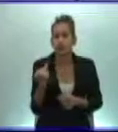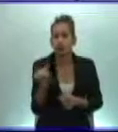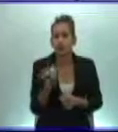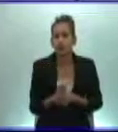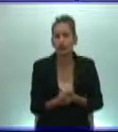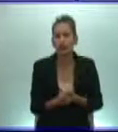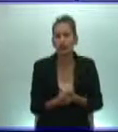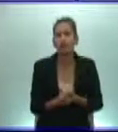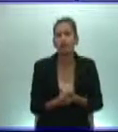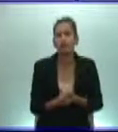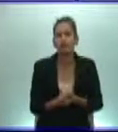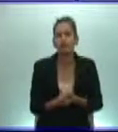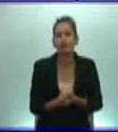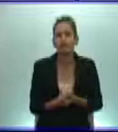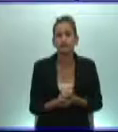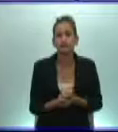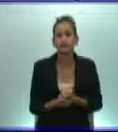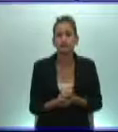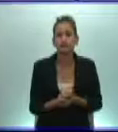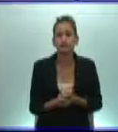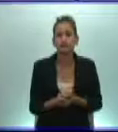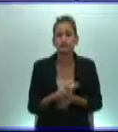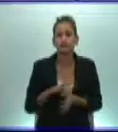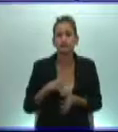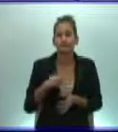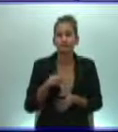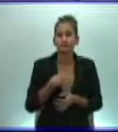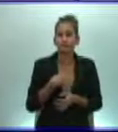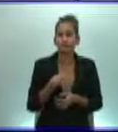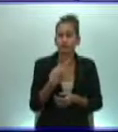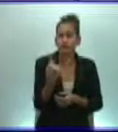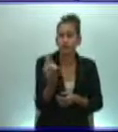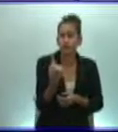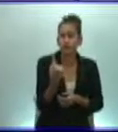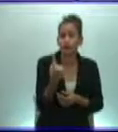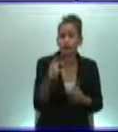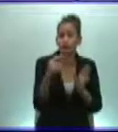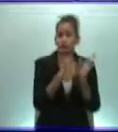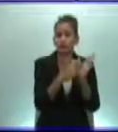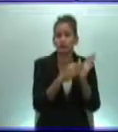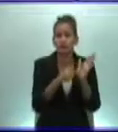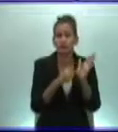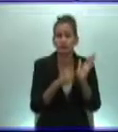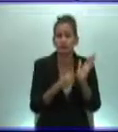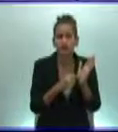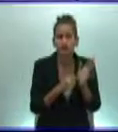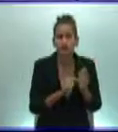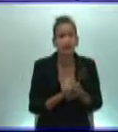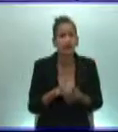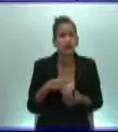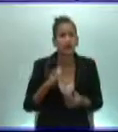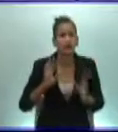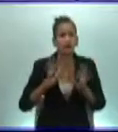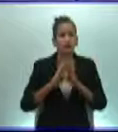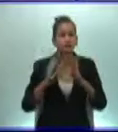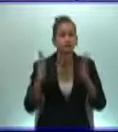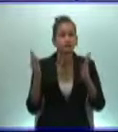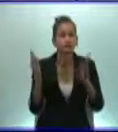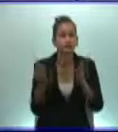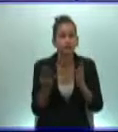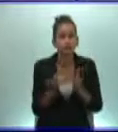ellos son iguales. Y ya tenemos uno de los elementos para completar